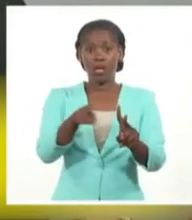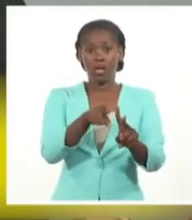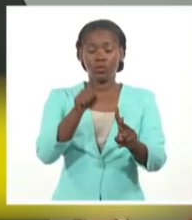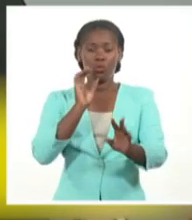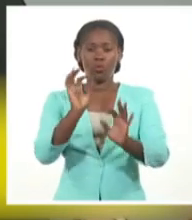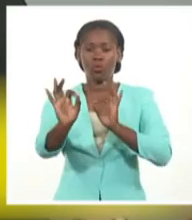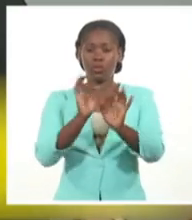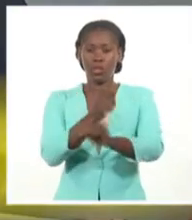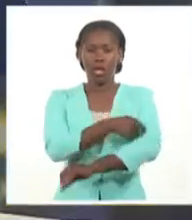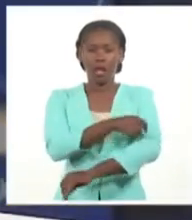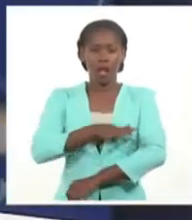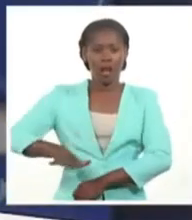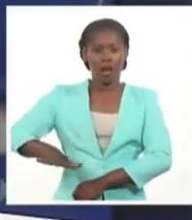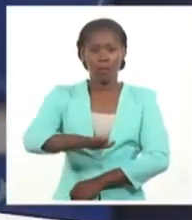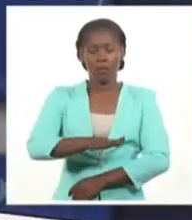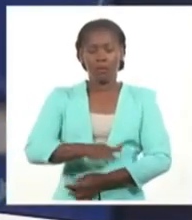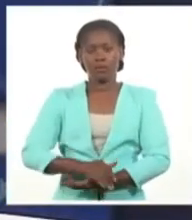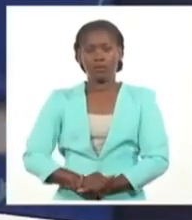de base.